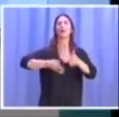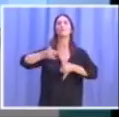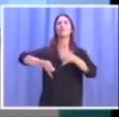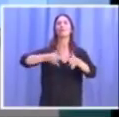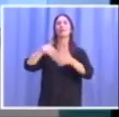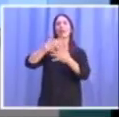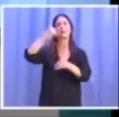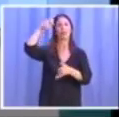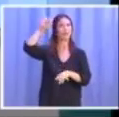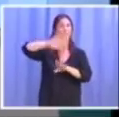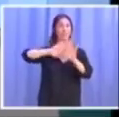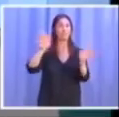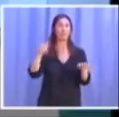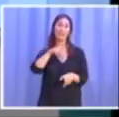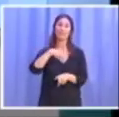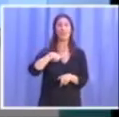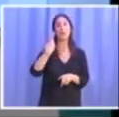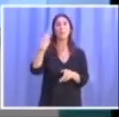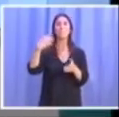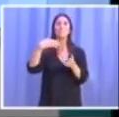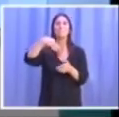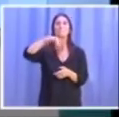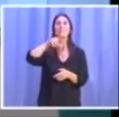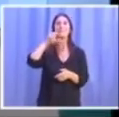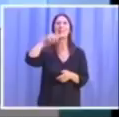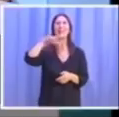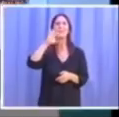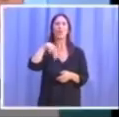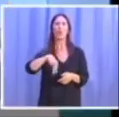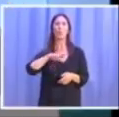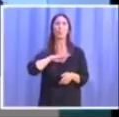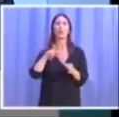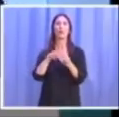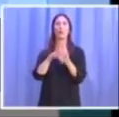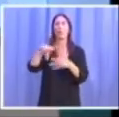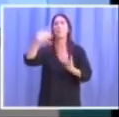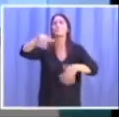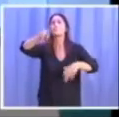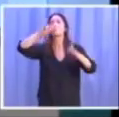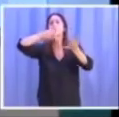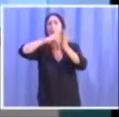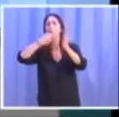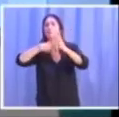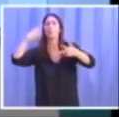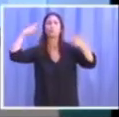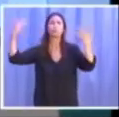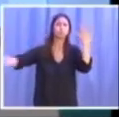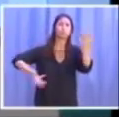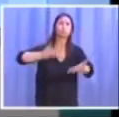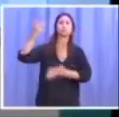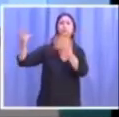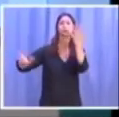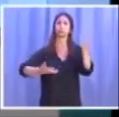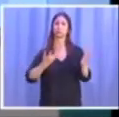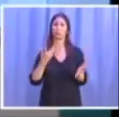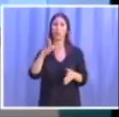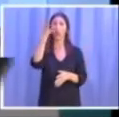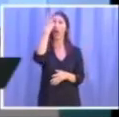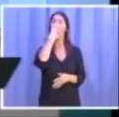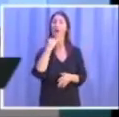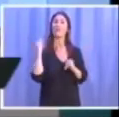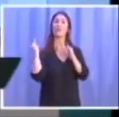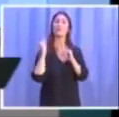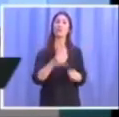más. Eso fue el milenio de Granada, cuando iba a ser la percha de proyectos inconmensurables. El AVE viene a